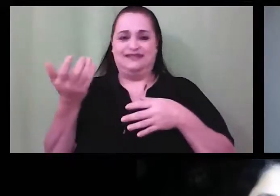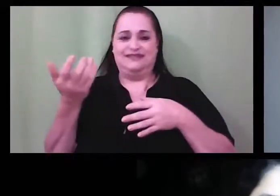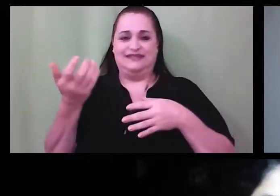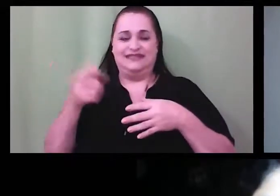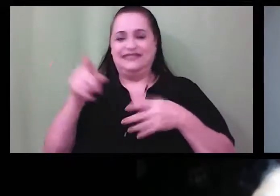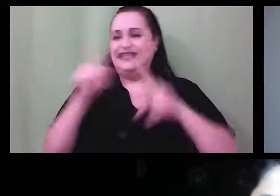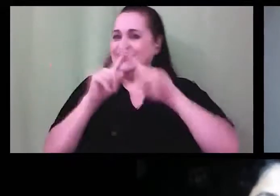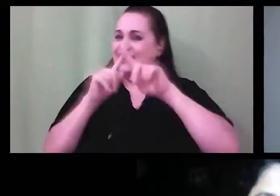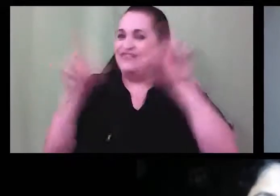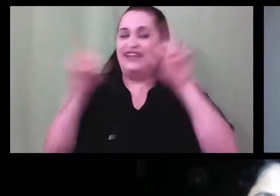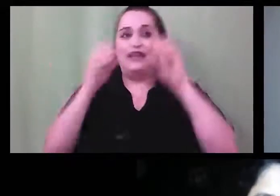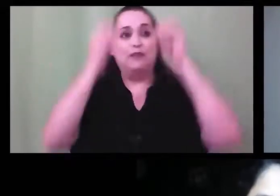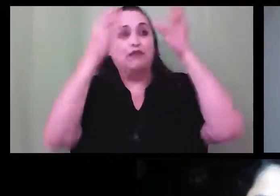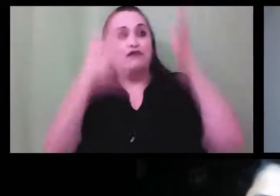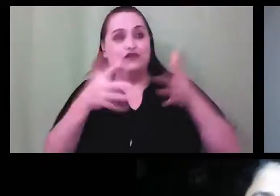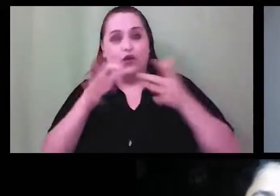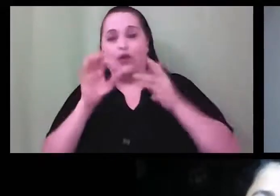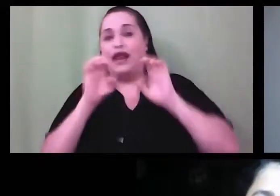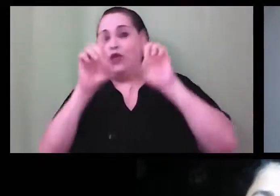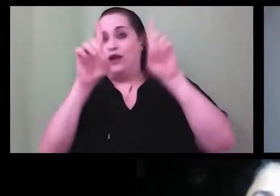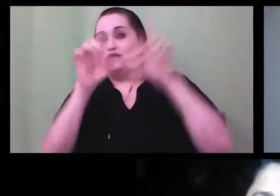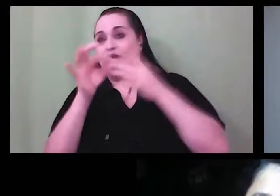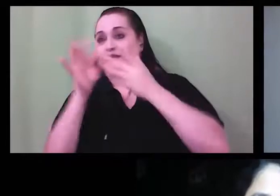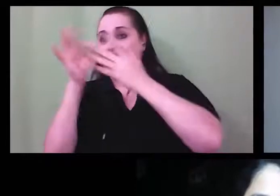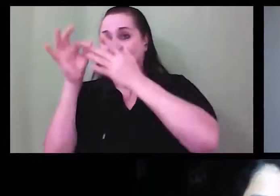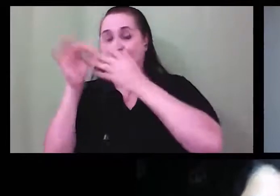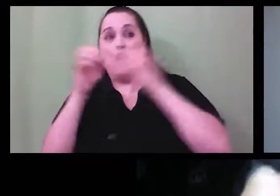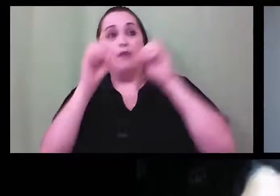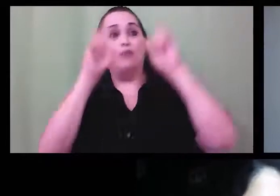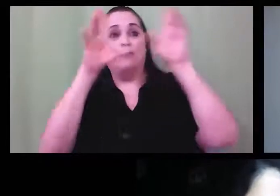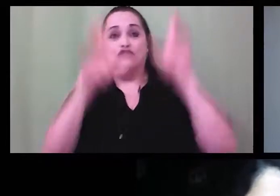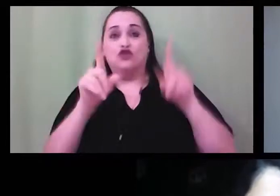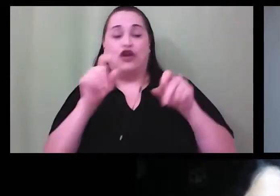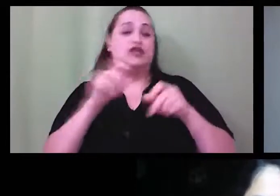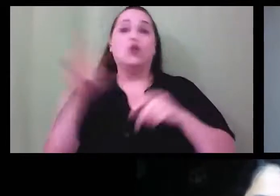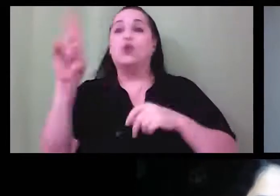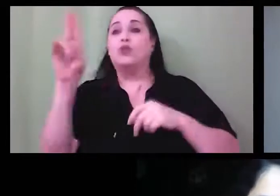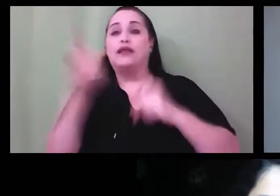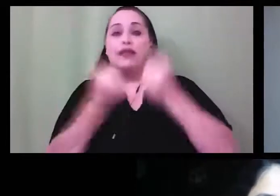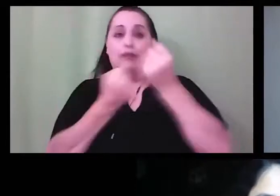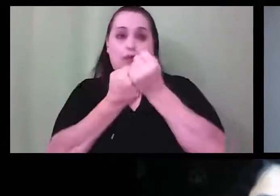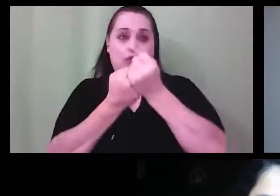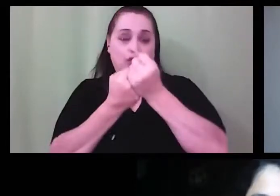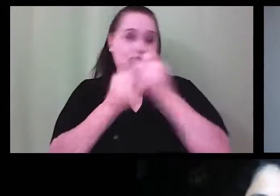muy diferente un profesor de educación especial o los profesores de la unidad de apoyo, ¿verdad?